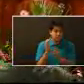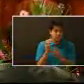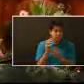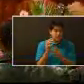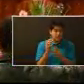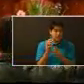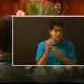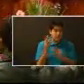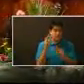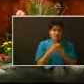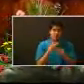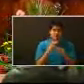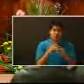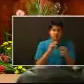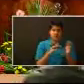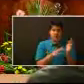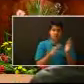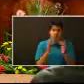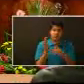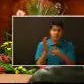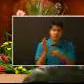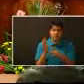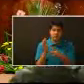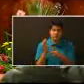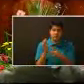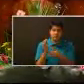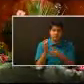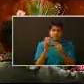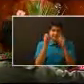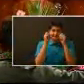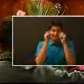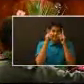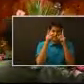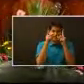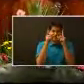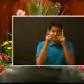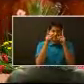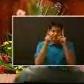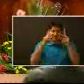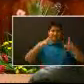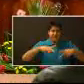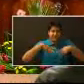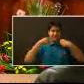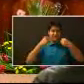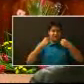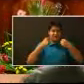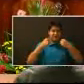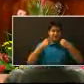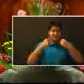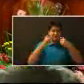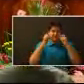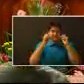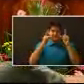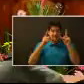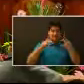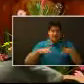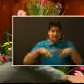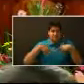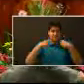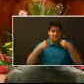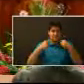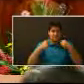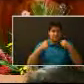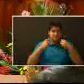el nombre de Jesús, despiértate valiente, despiértate valiente.